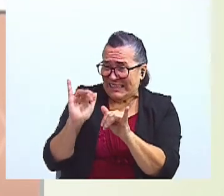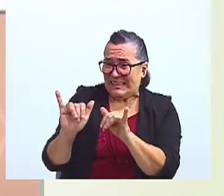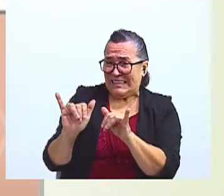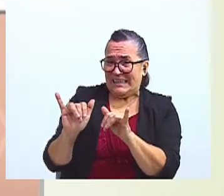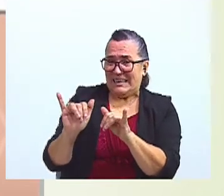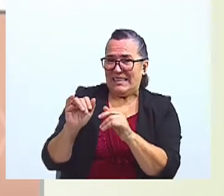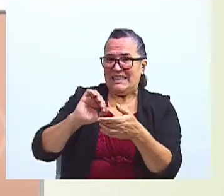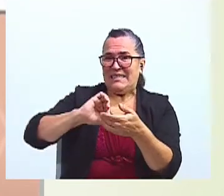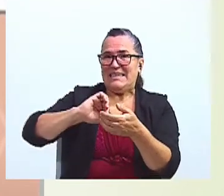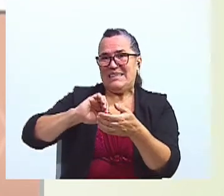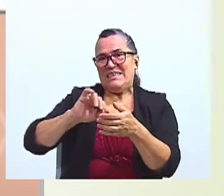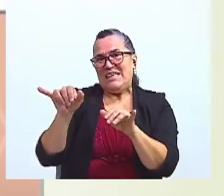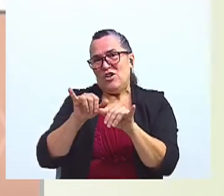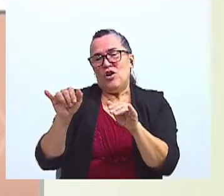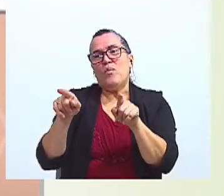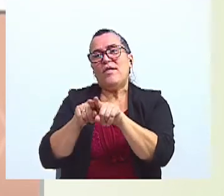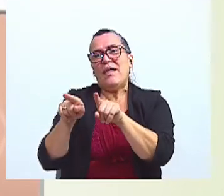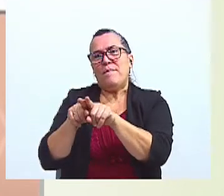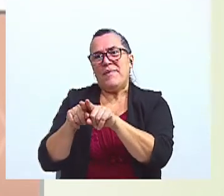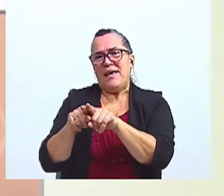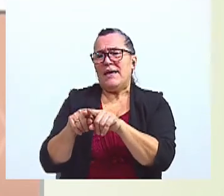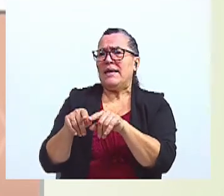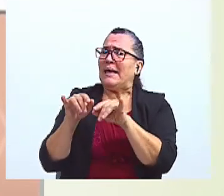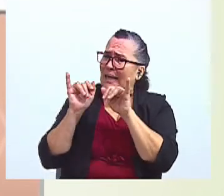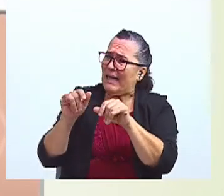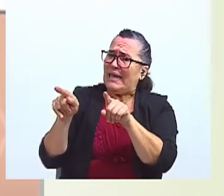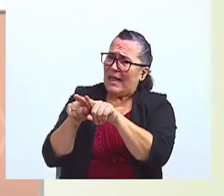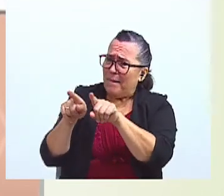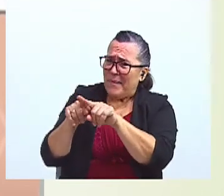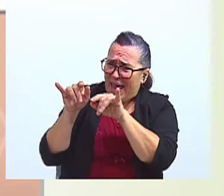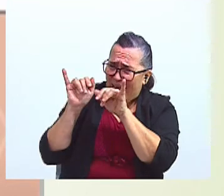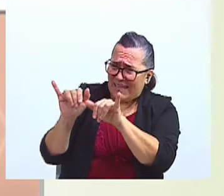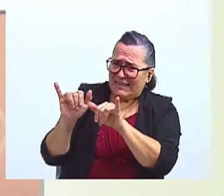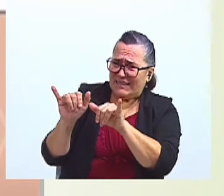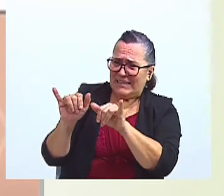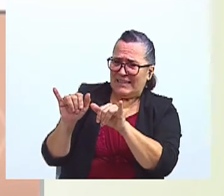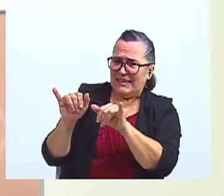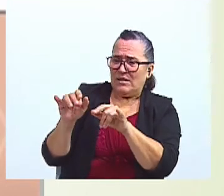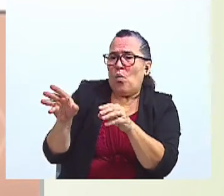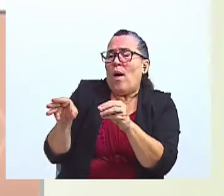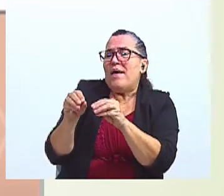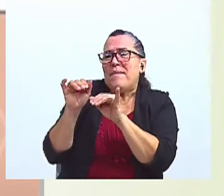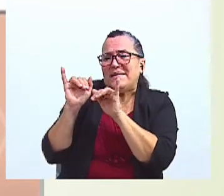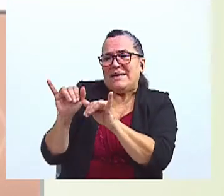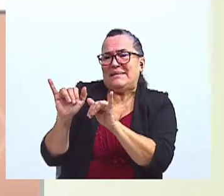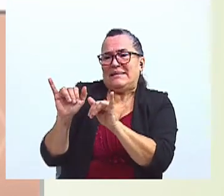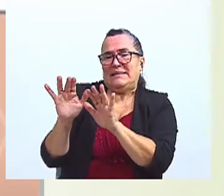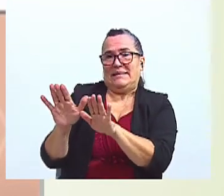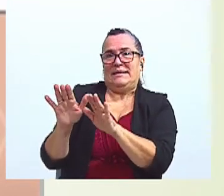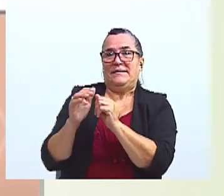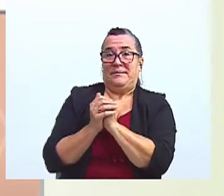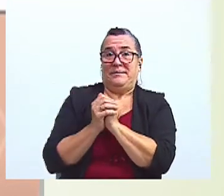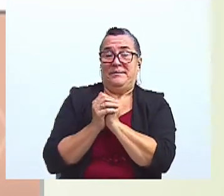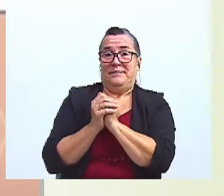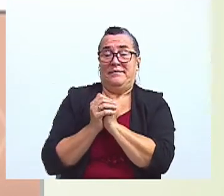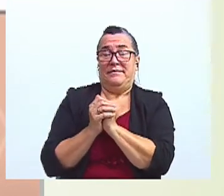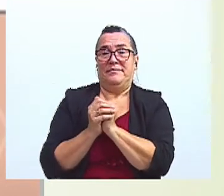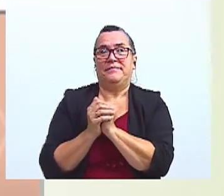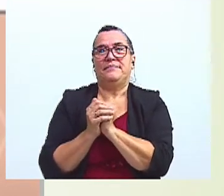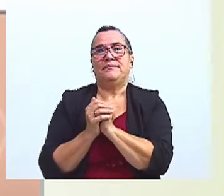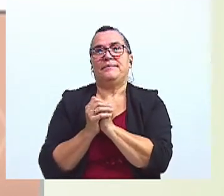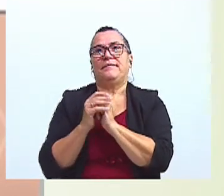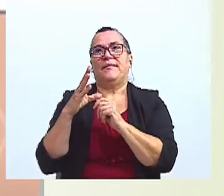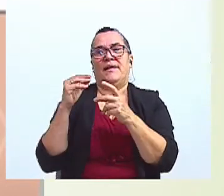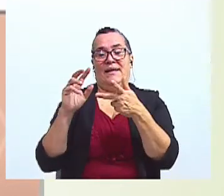de también. Quédate también o quédate además como estás ahora.